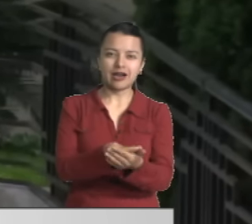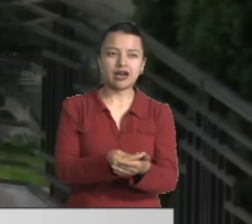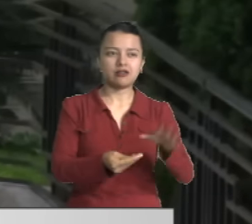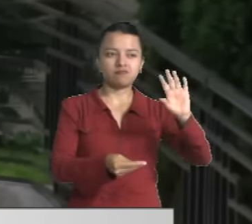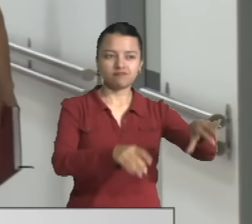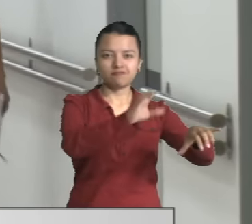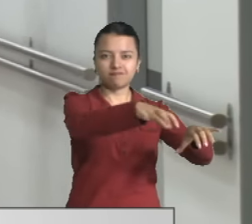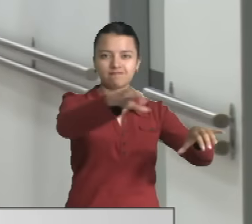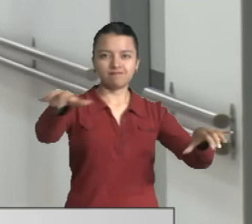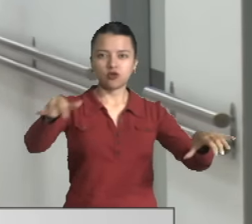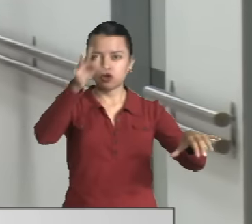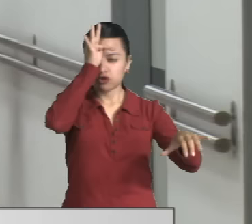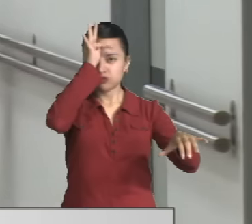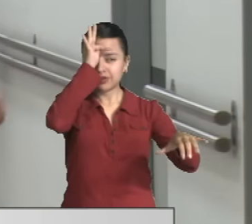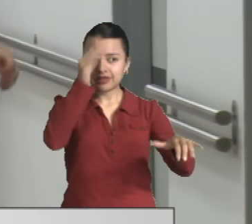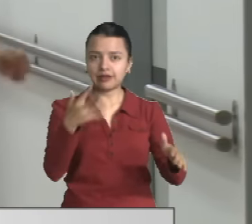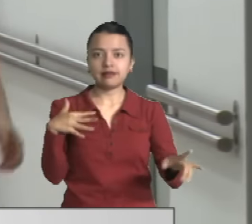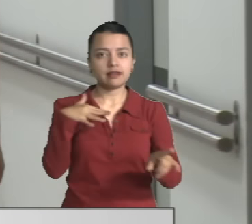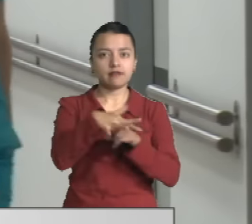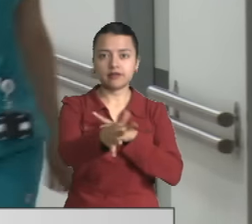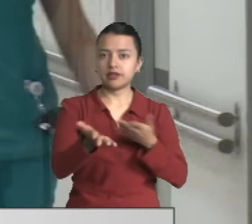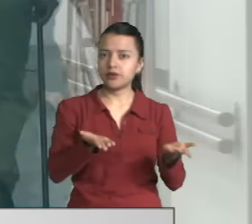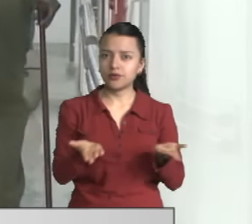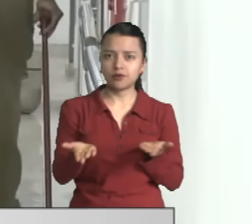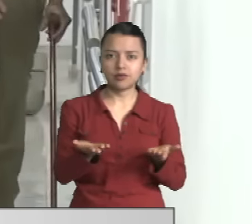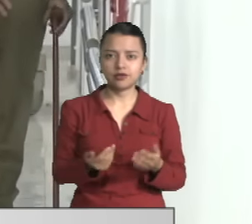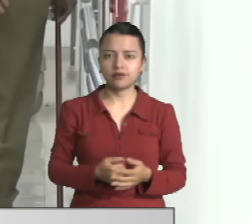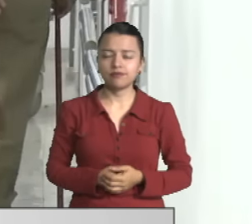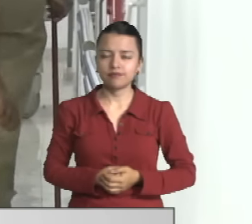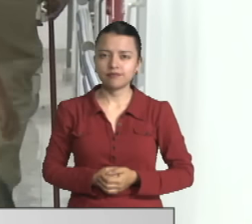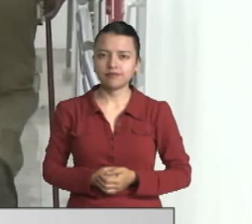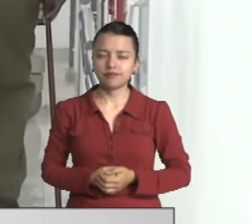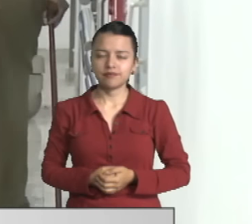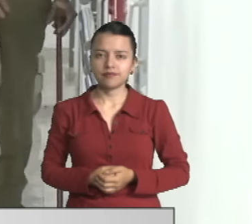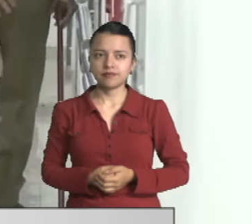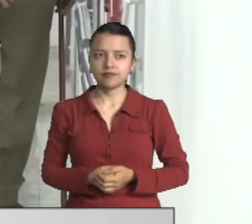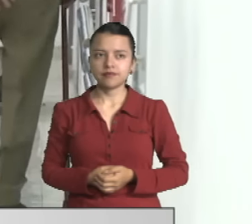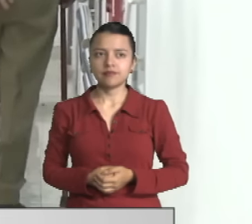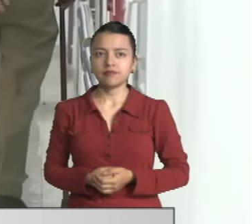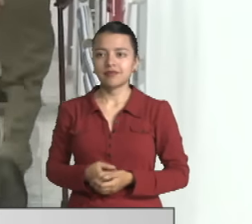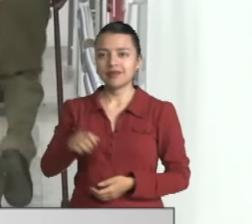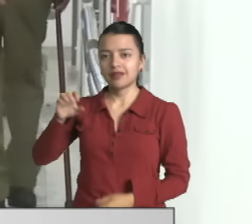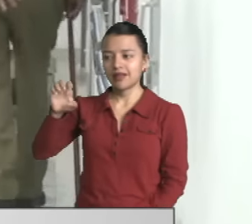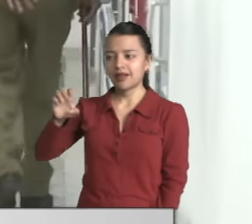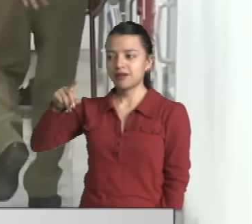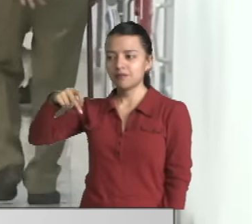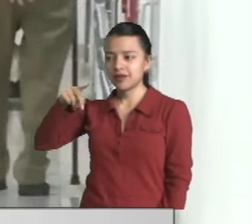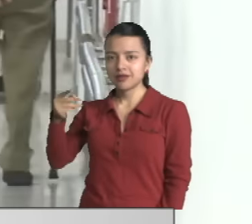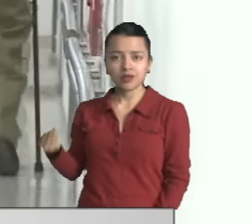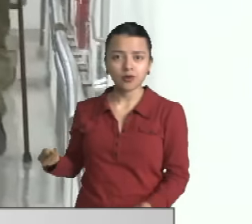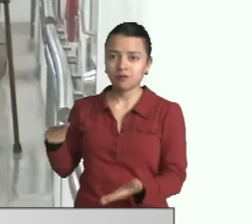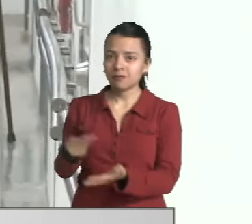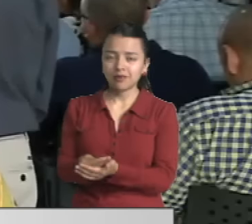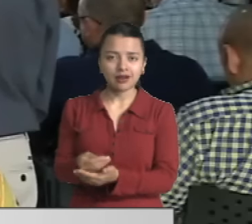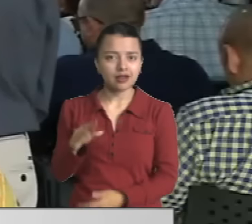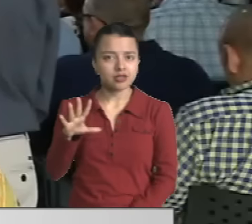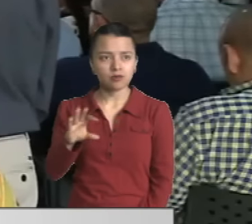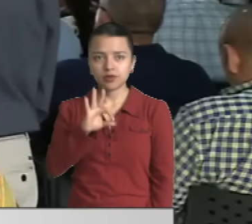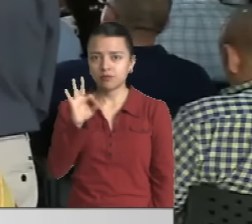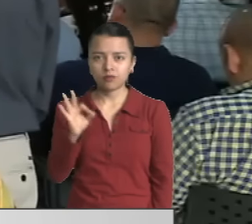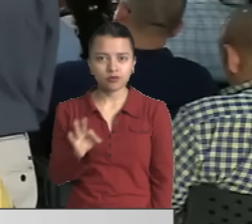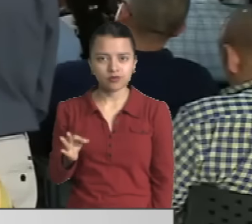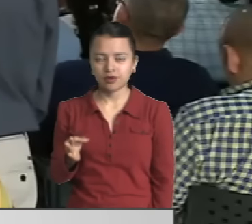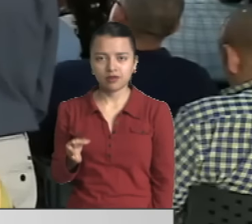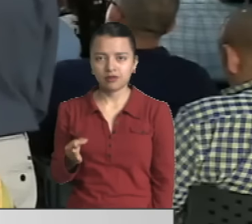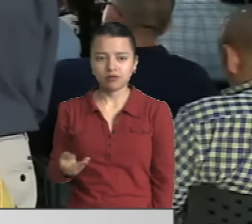de los servicios y afectando la prestación de los mismos. Las EPS no están pagando ni el 50% de lo